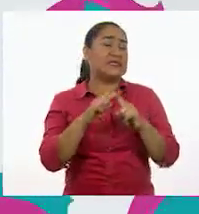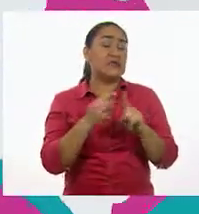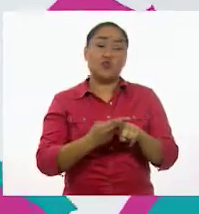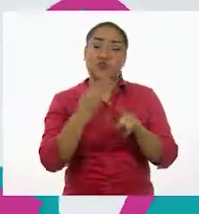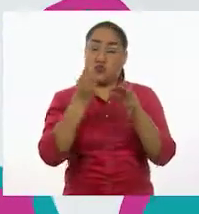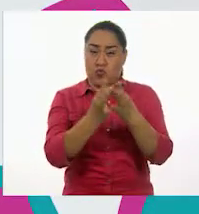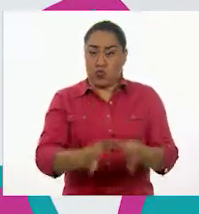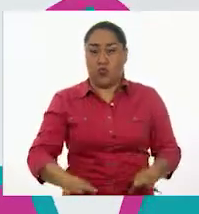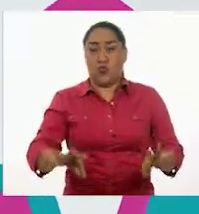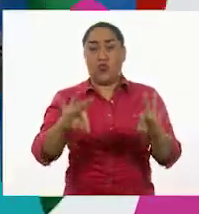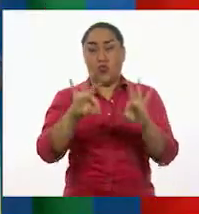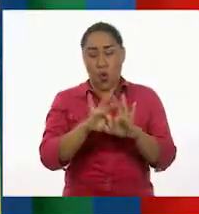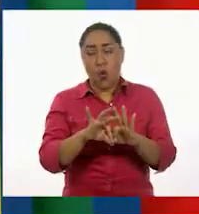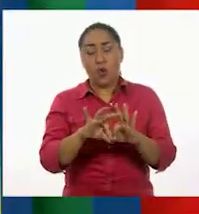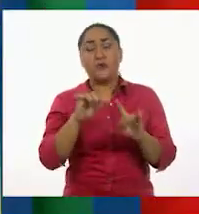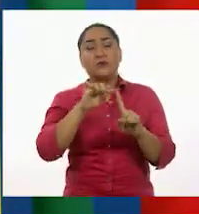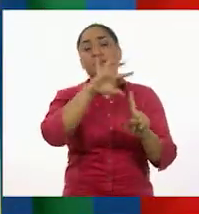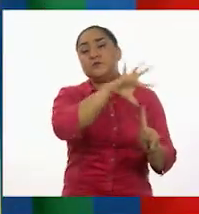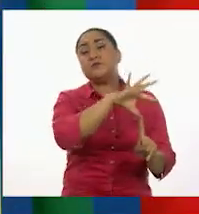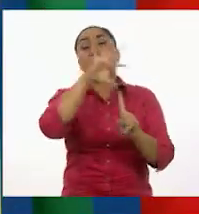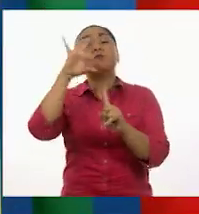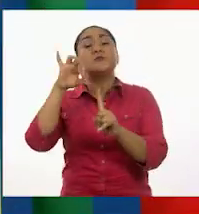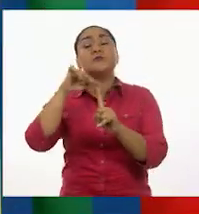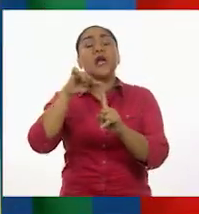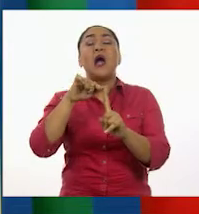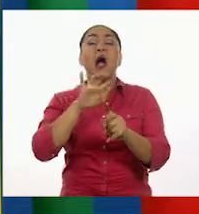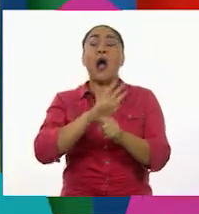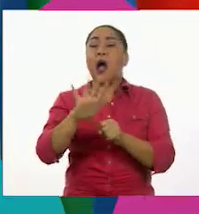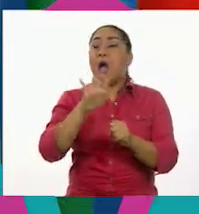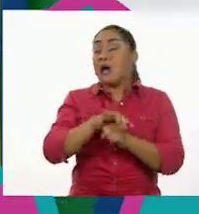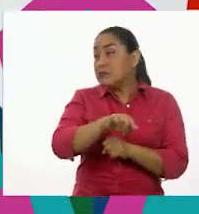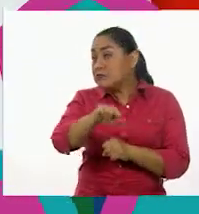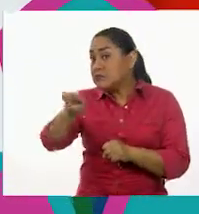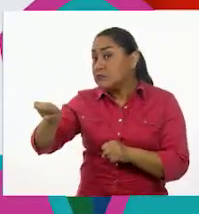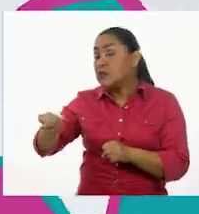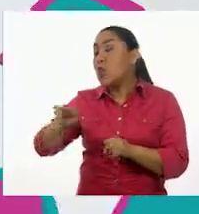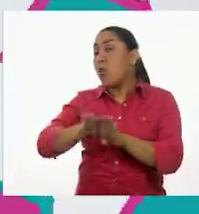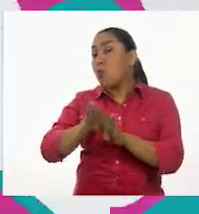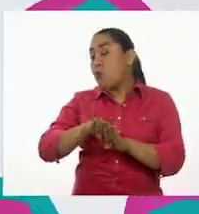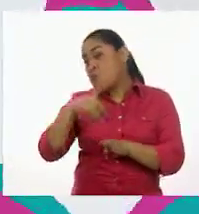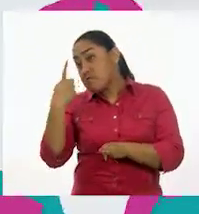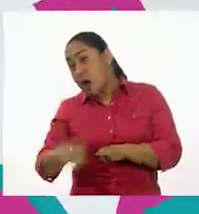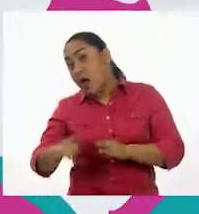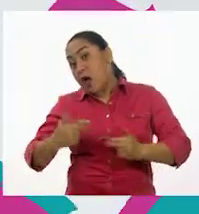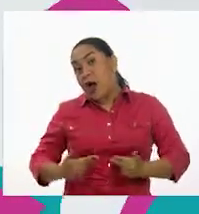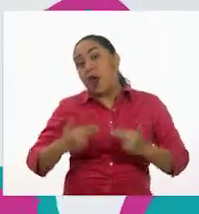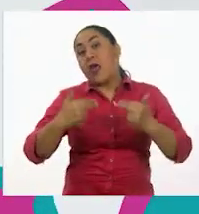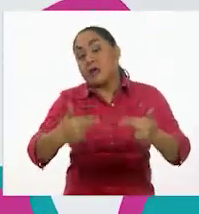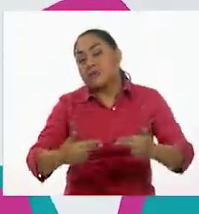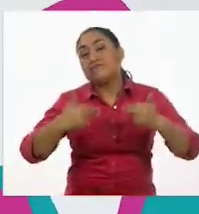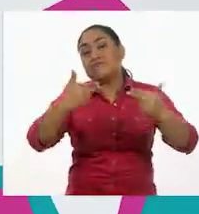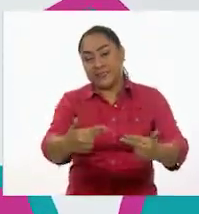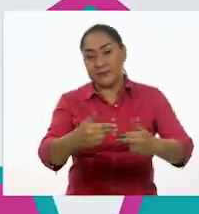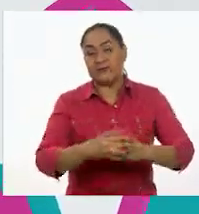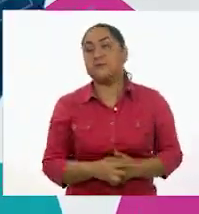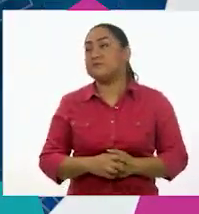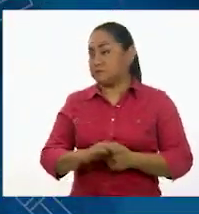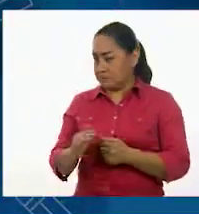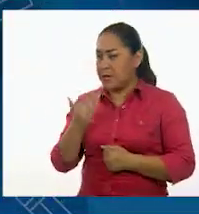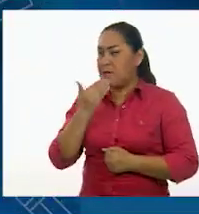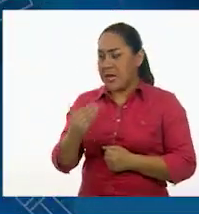vitalicio, y se designa comúnmente a través de un orden hereditario. Muy bien, pero recordemos